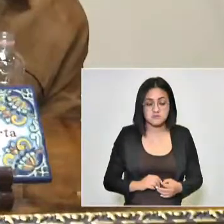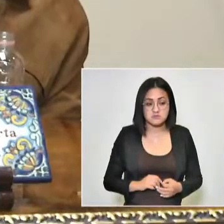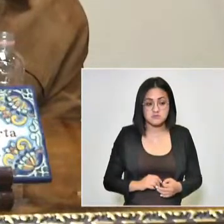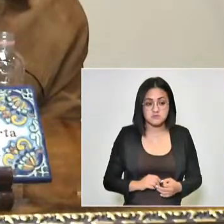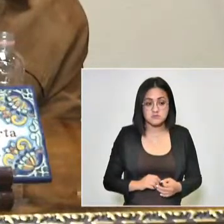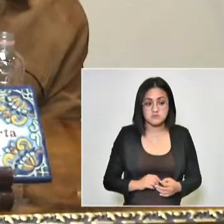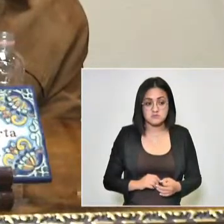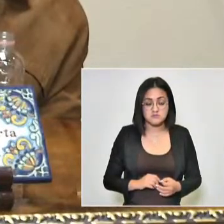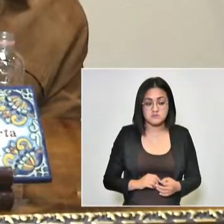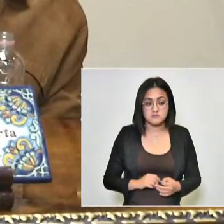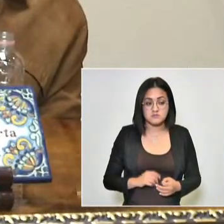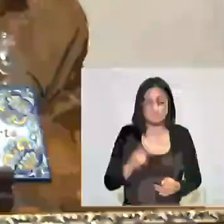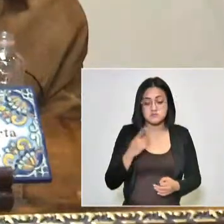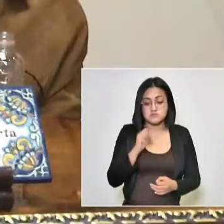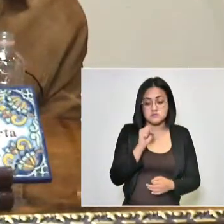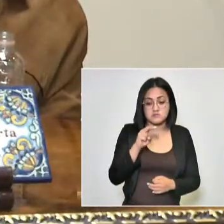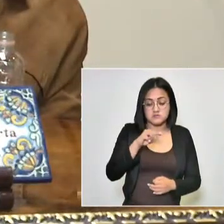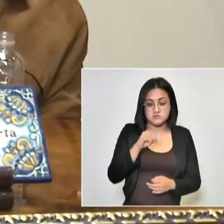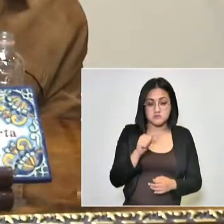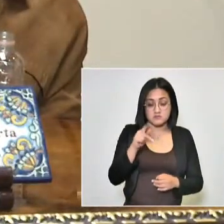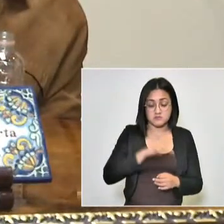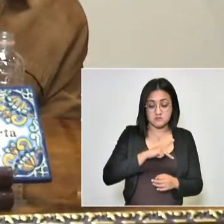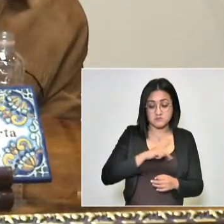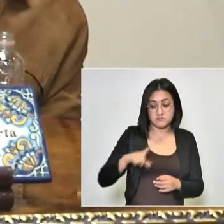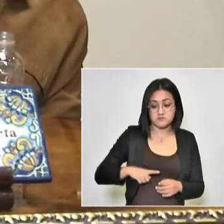Suma es del gobierno del estado, ¿no?